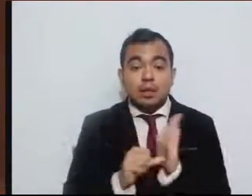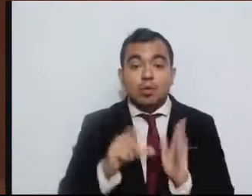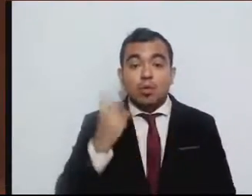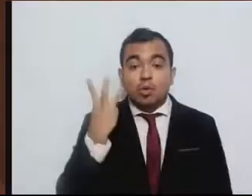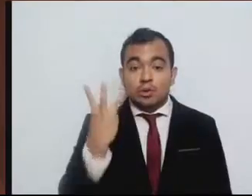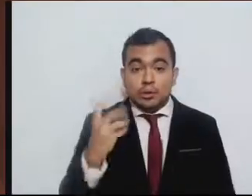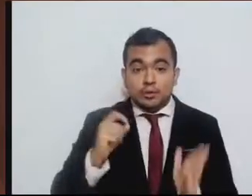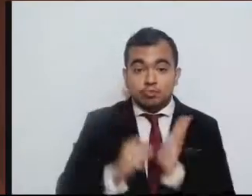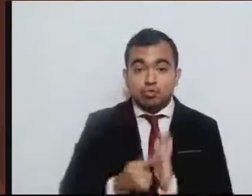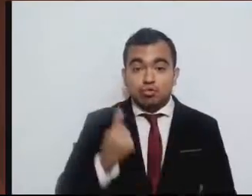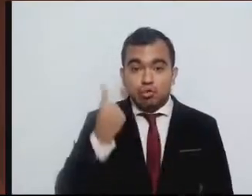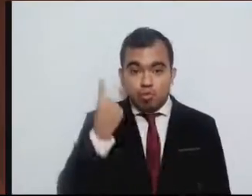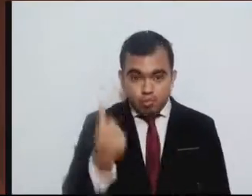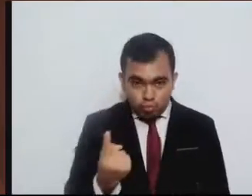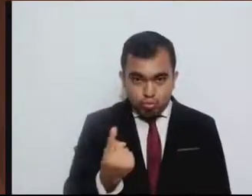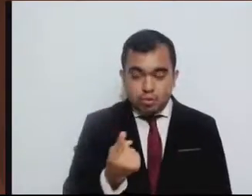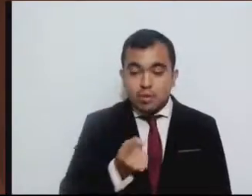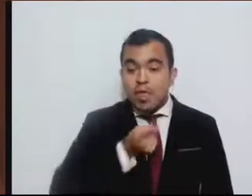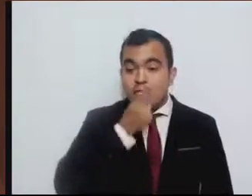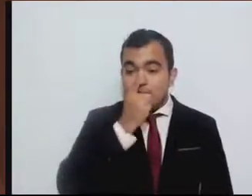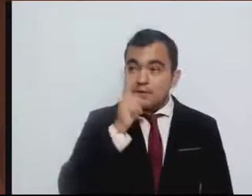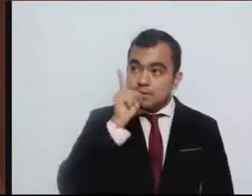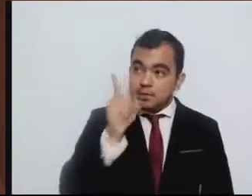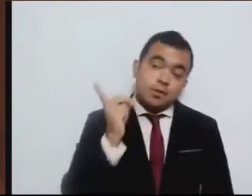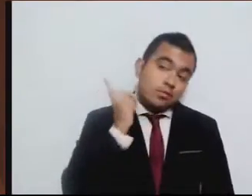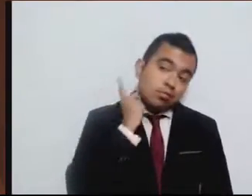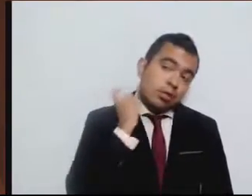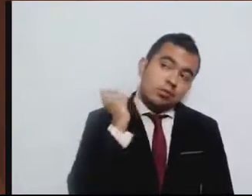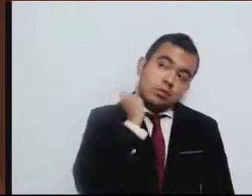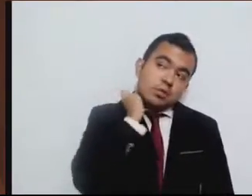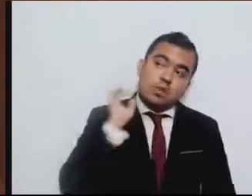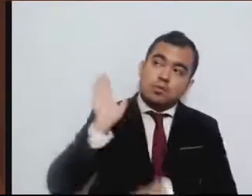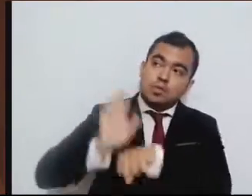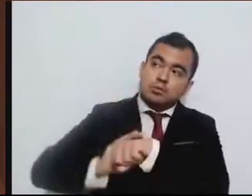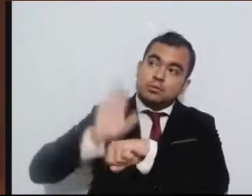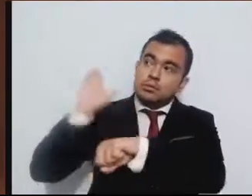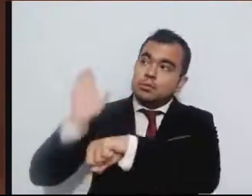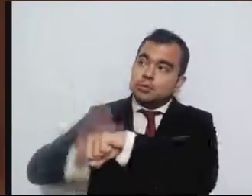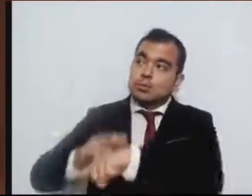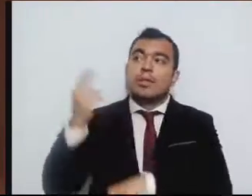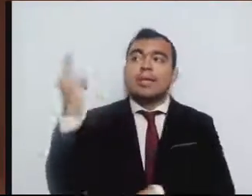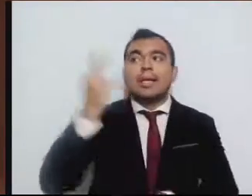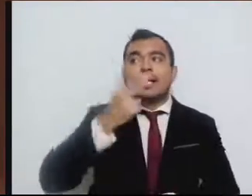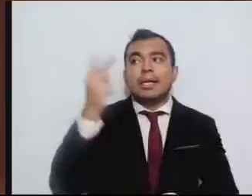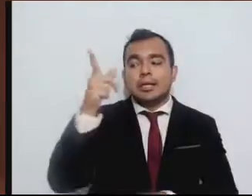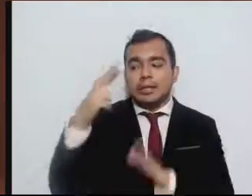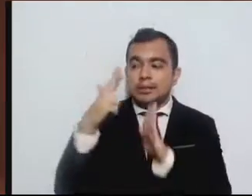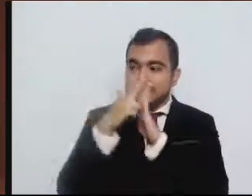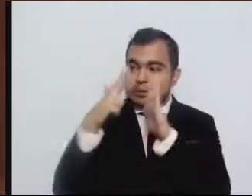advierte a los ámbitos legislativos que deben tomar medidas necesarias para atender